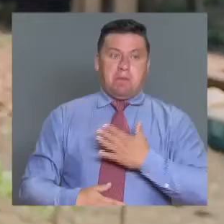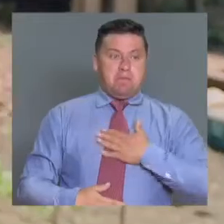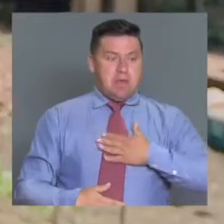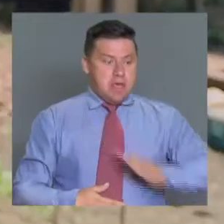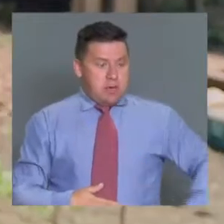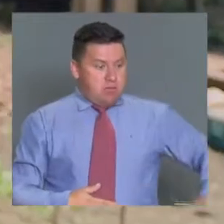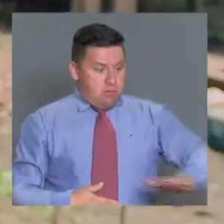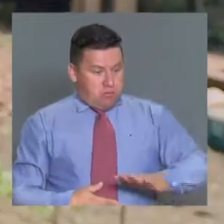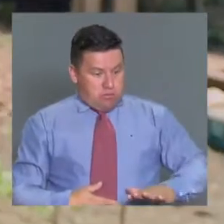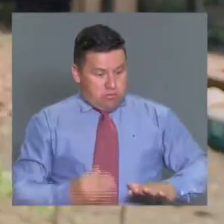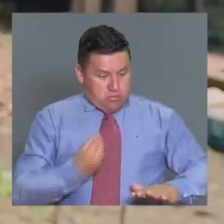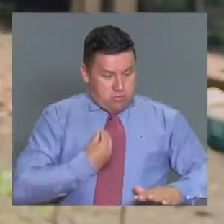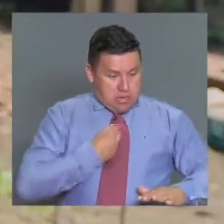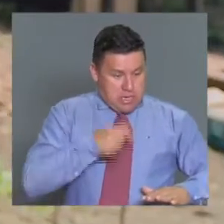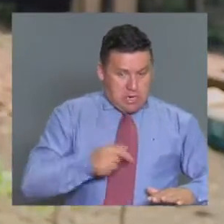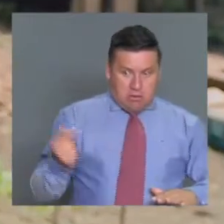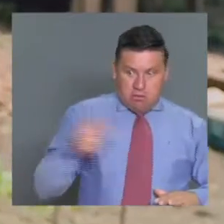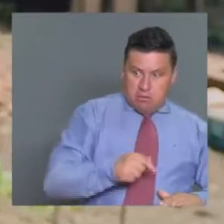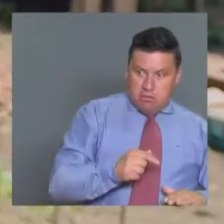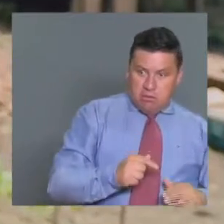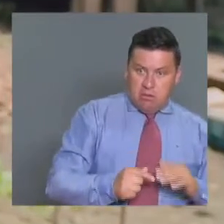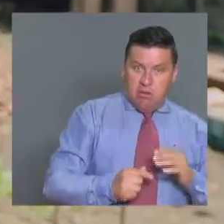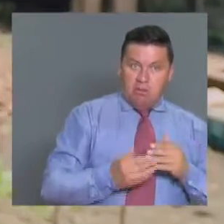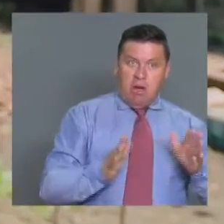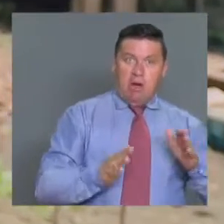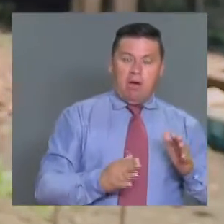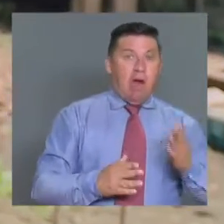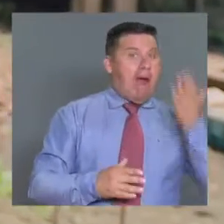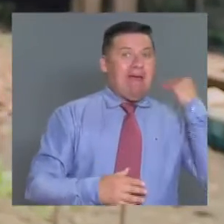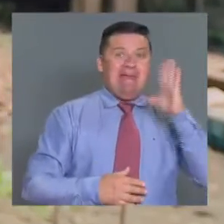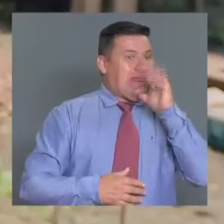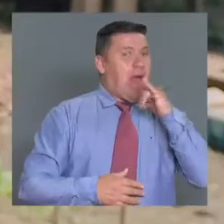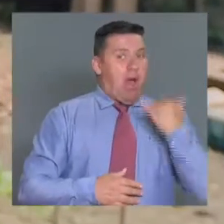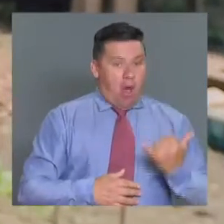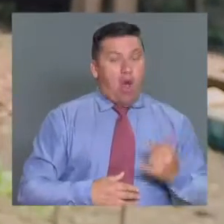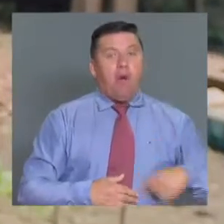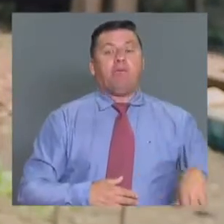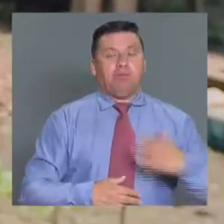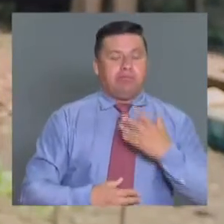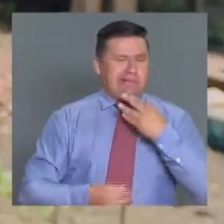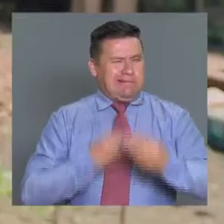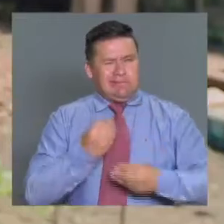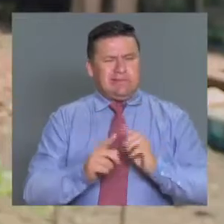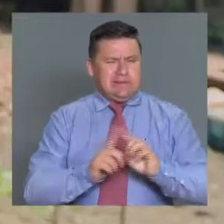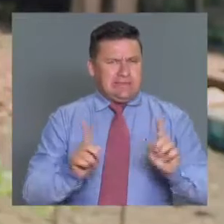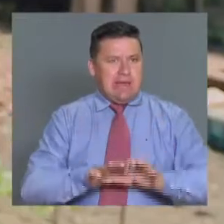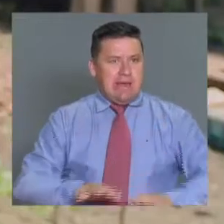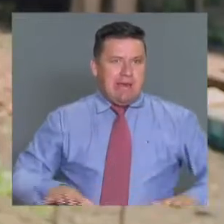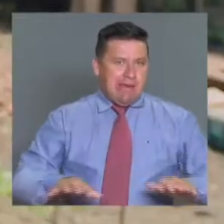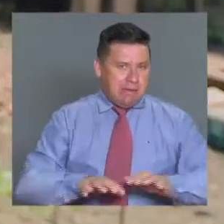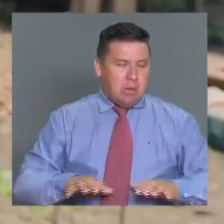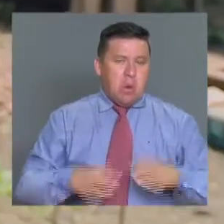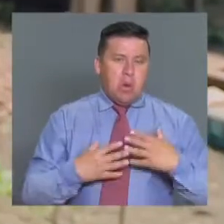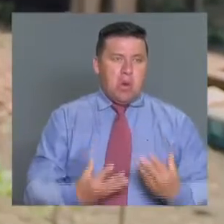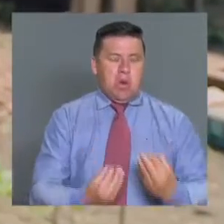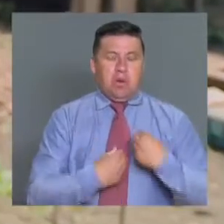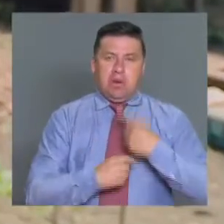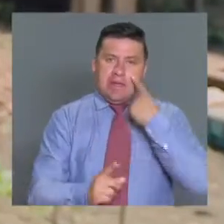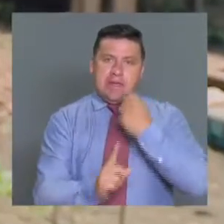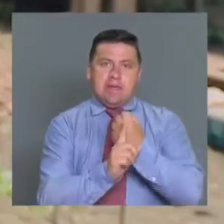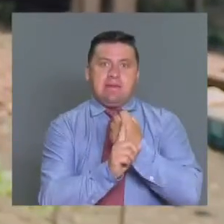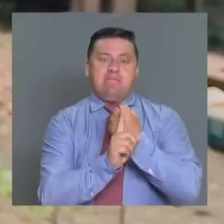en muchos años no se había presentado y hemos realizado diferentes actividades que han causado